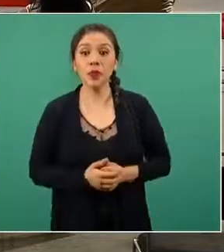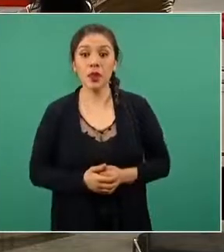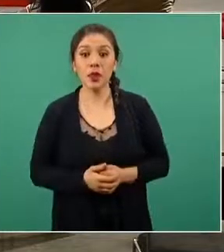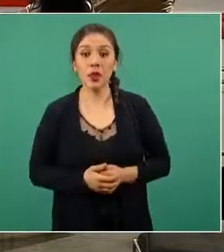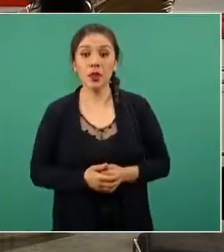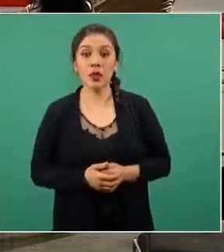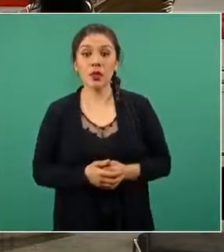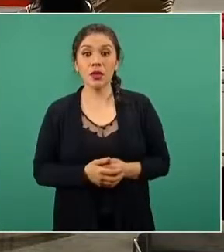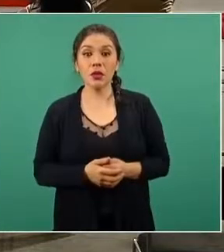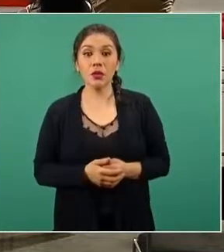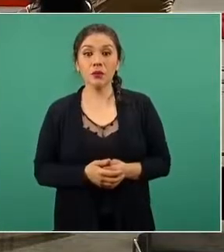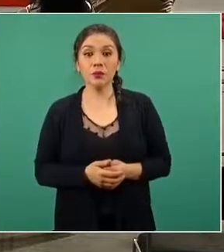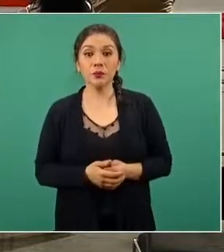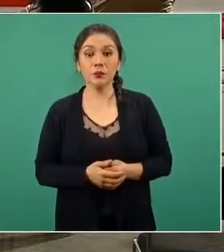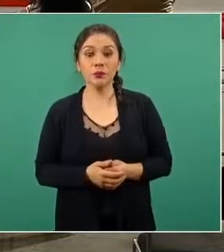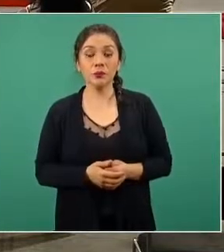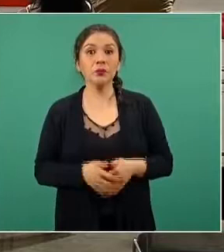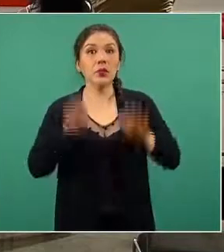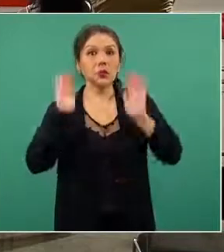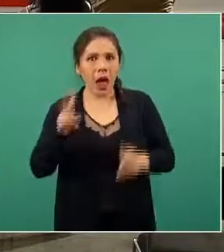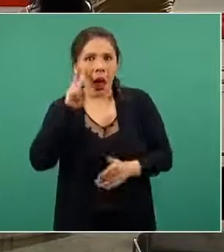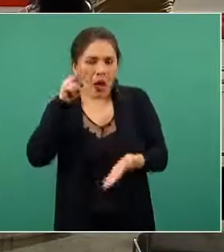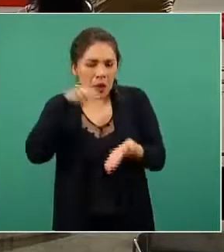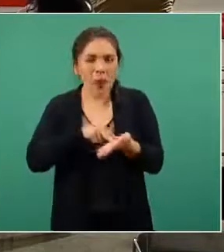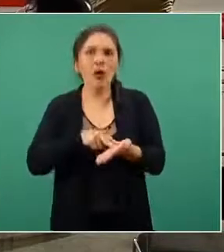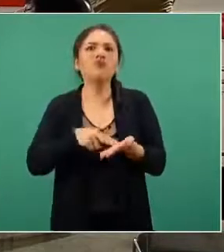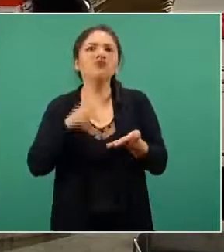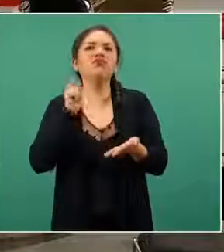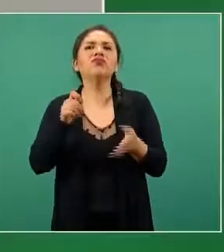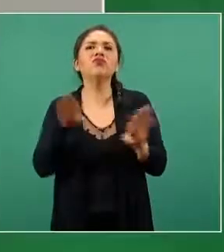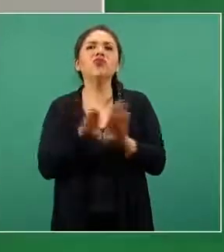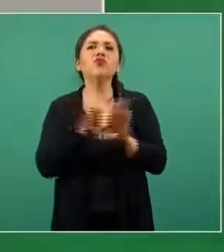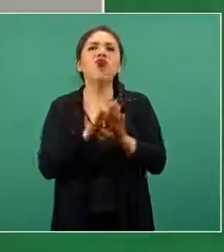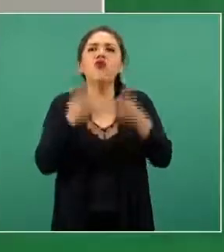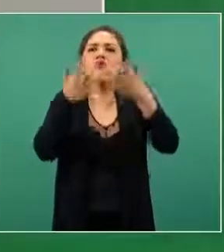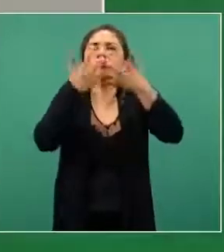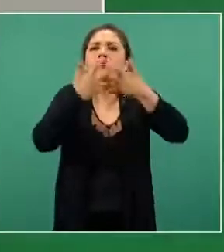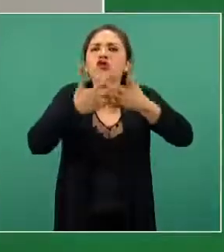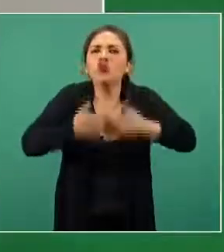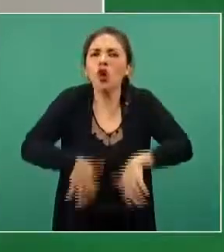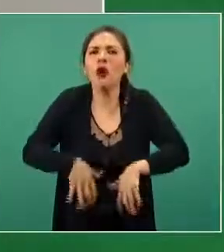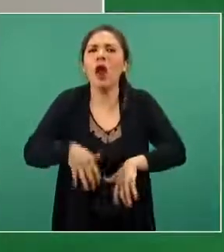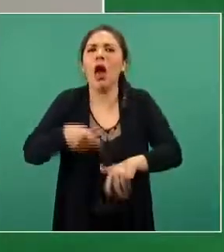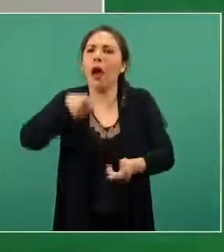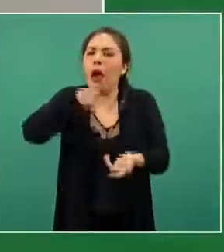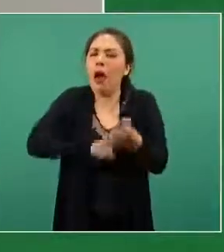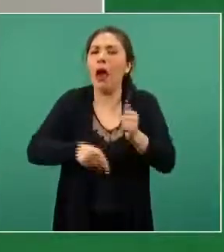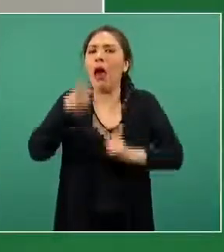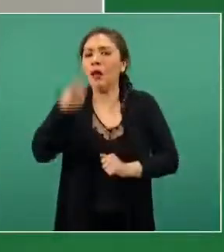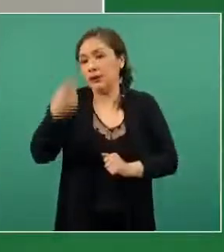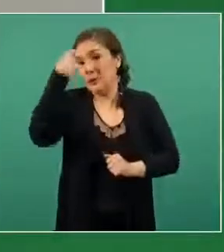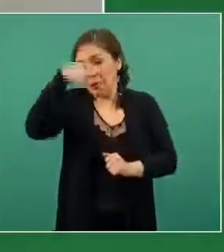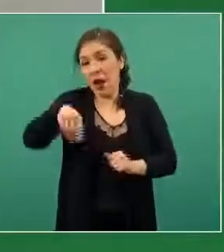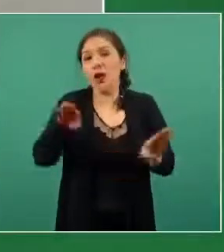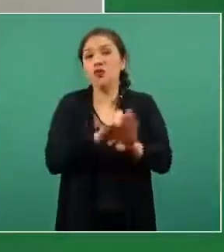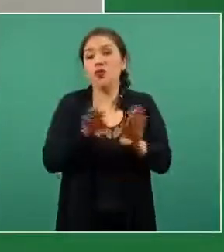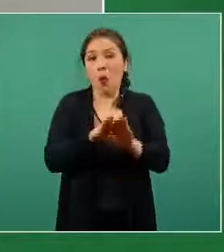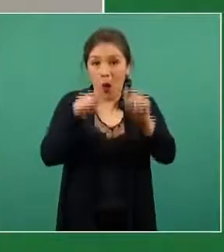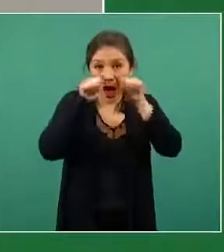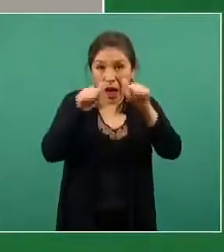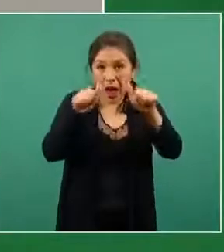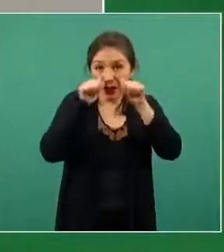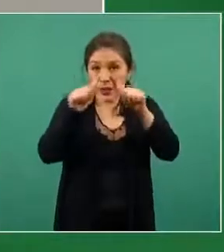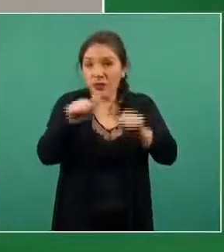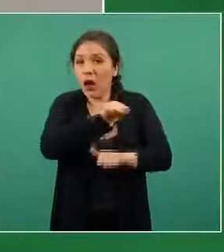dado, digamos, pues la evidencia que se tiene del funcionamiento y de lo que esto representó para efectos de la